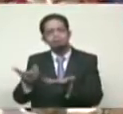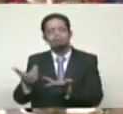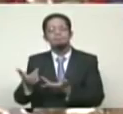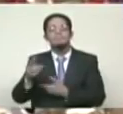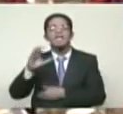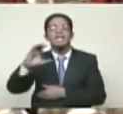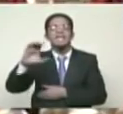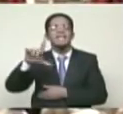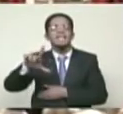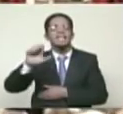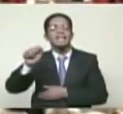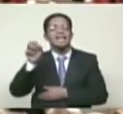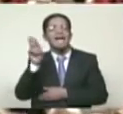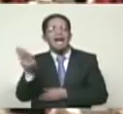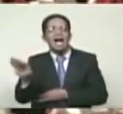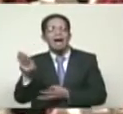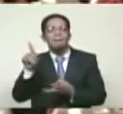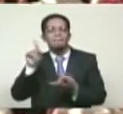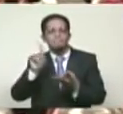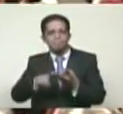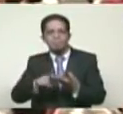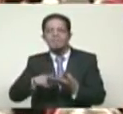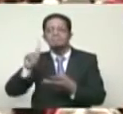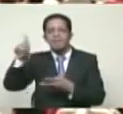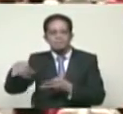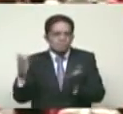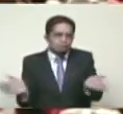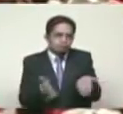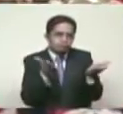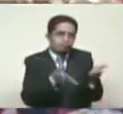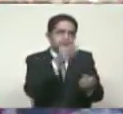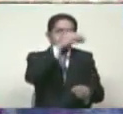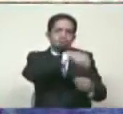con el fortalecimiento del poder comunal.